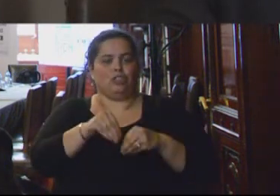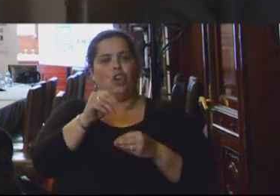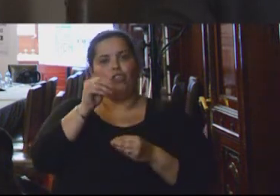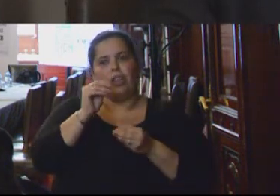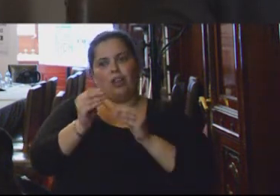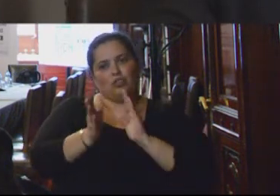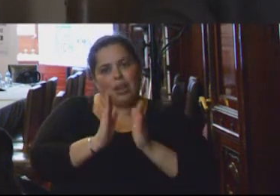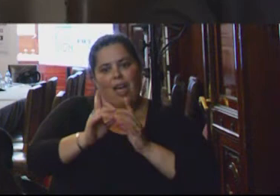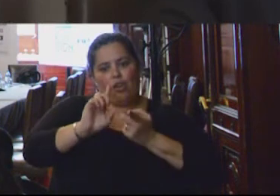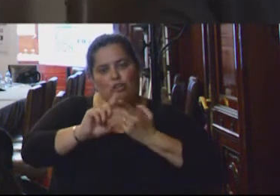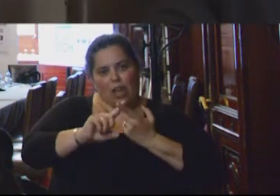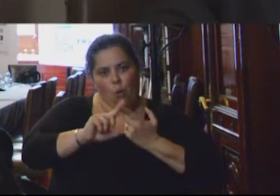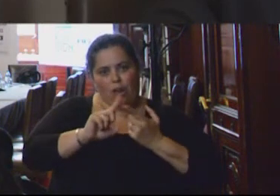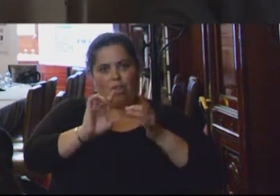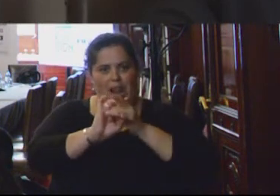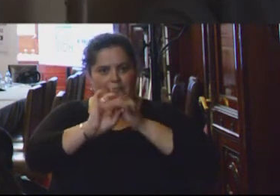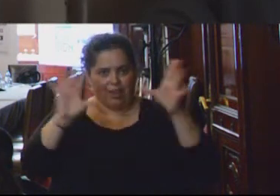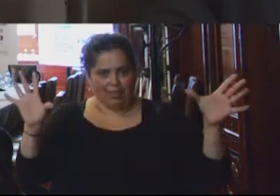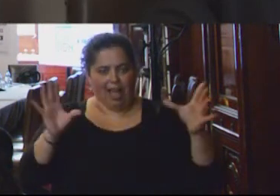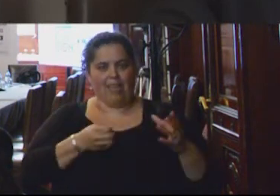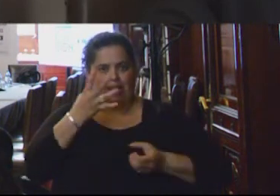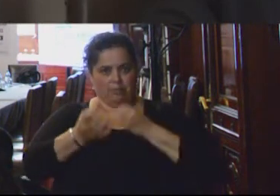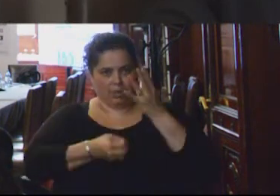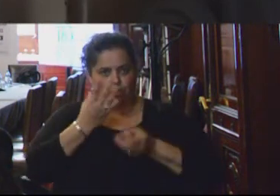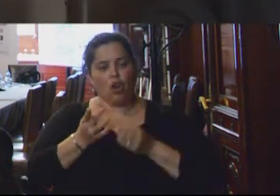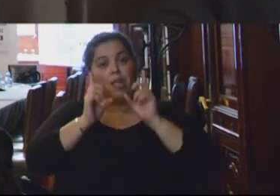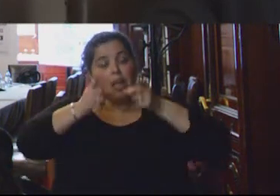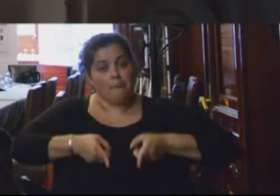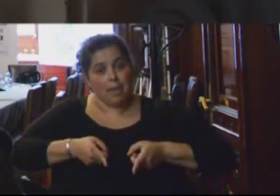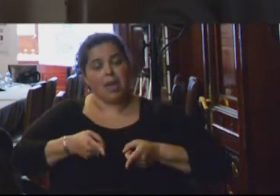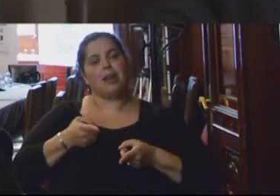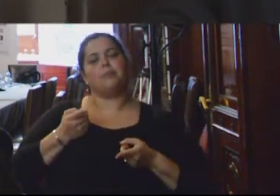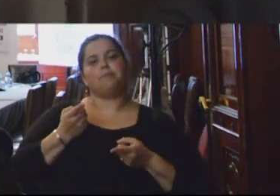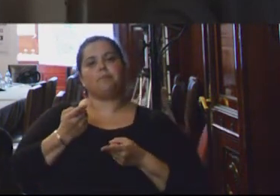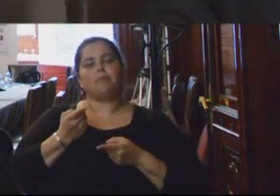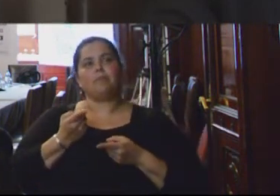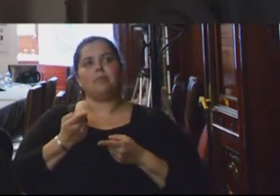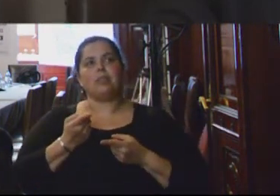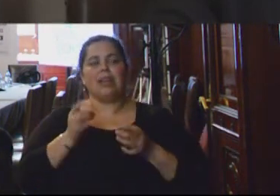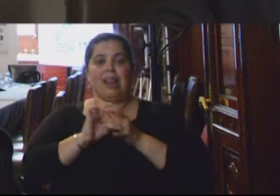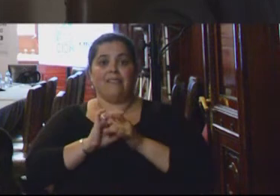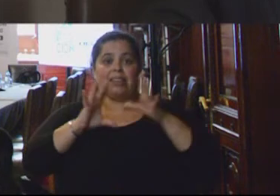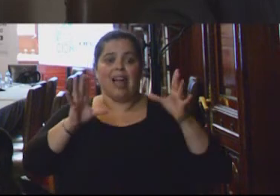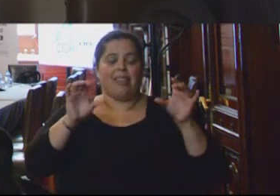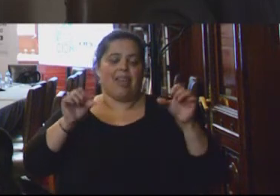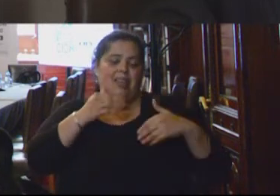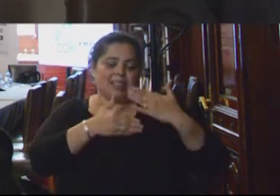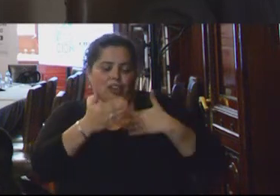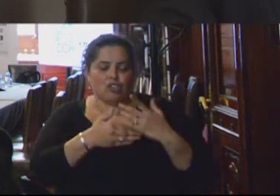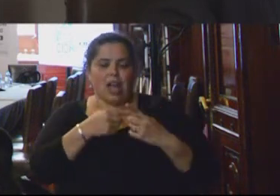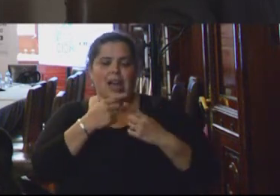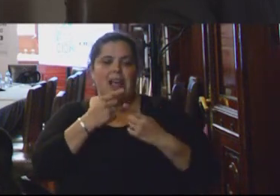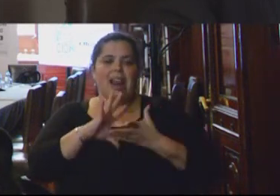libertad de expresión. Asimismo, se estableció la necesidad de desarrollar mecanismos que logren el